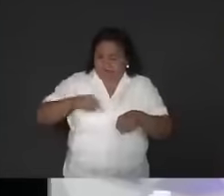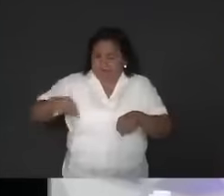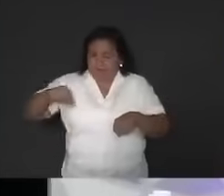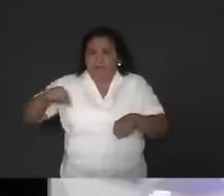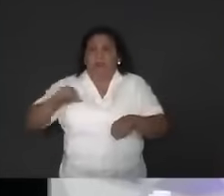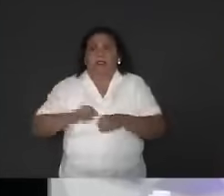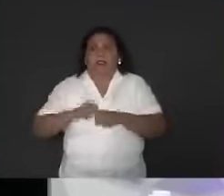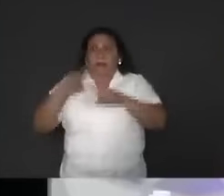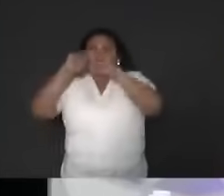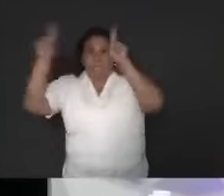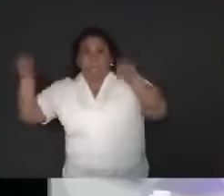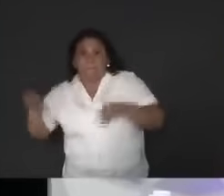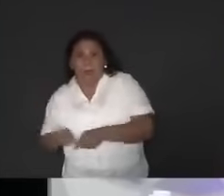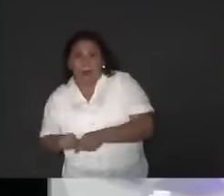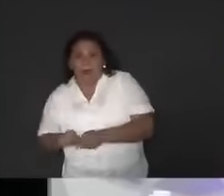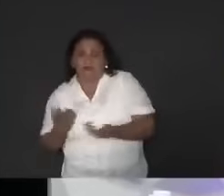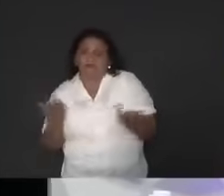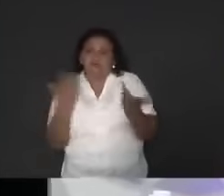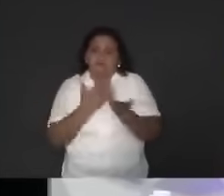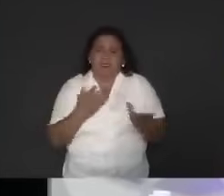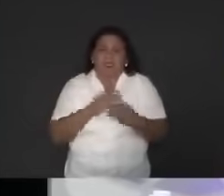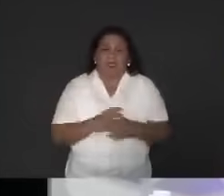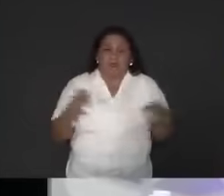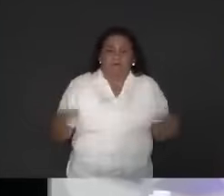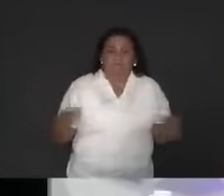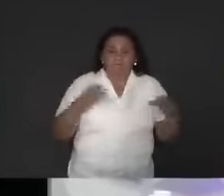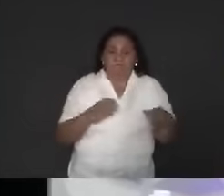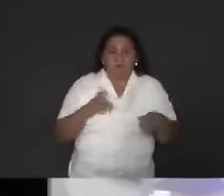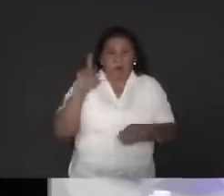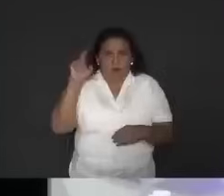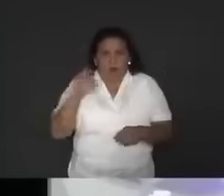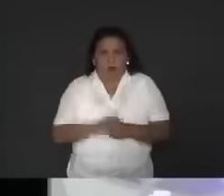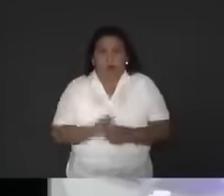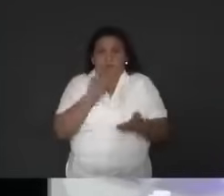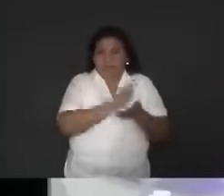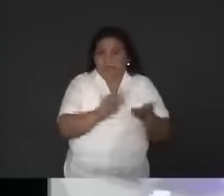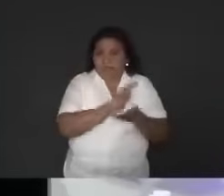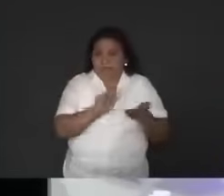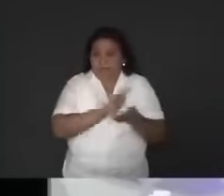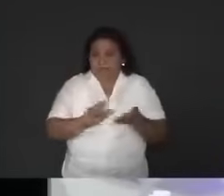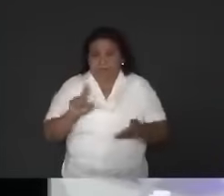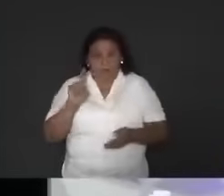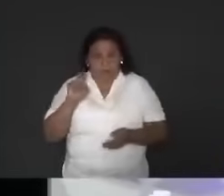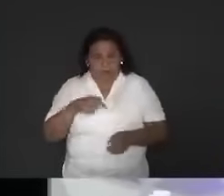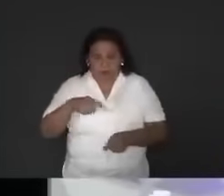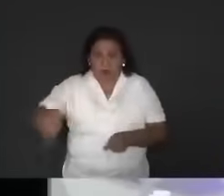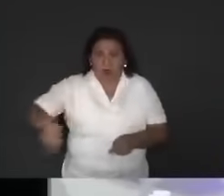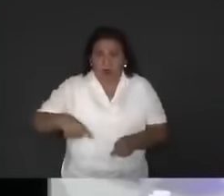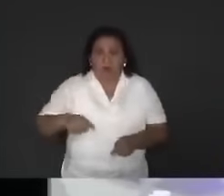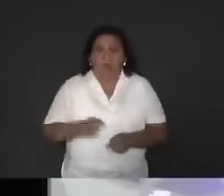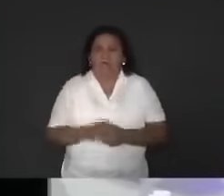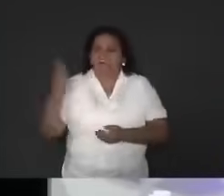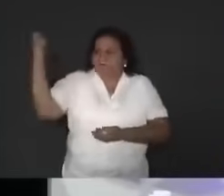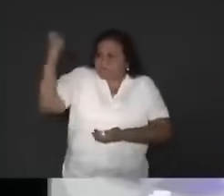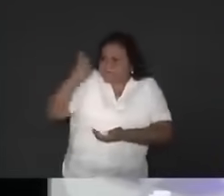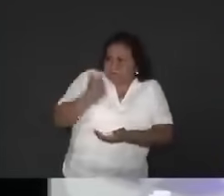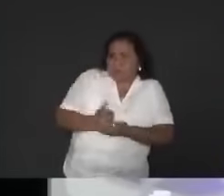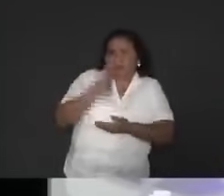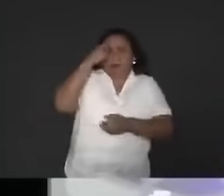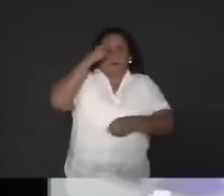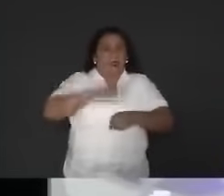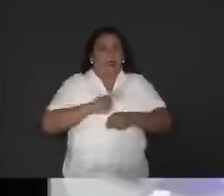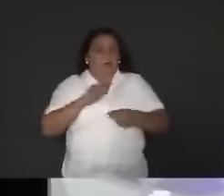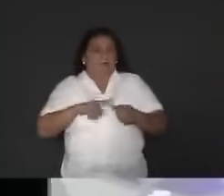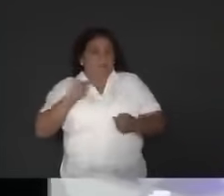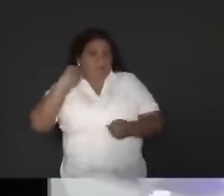península. Vamos a crear la Comisión Estatal para el Agua y Saneamiento del Acuífero, que va a destinar recursos específicos para